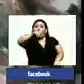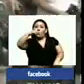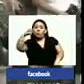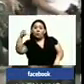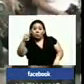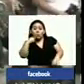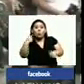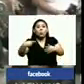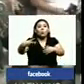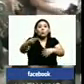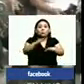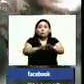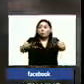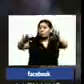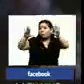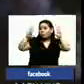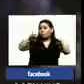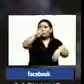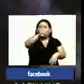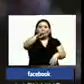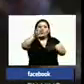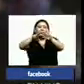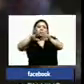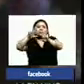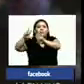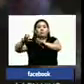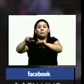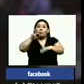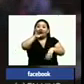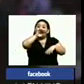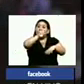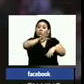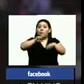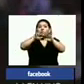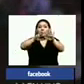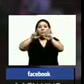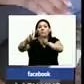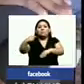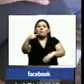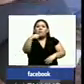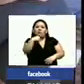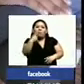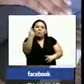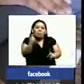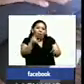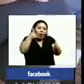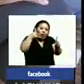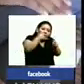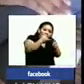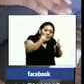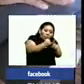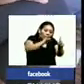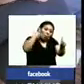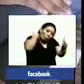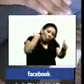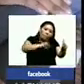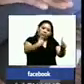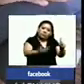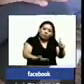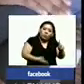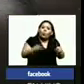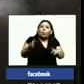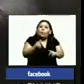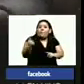solo se logró sentencia para 488. La mayoría de quienes abusan de las menores y las dejan embarazadas